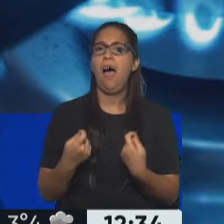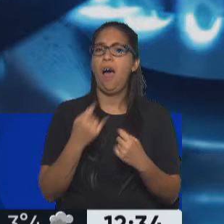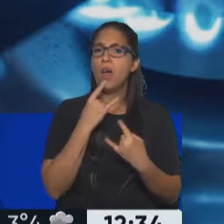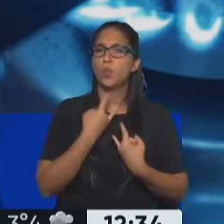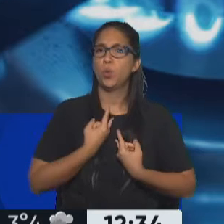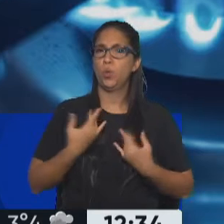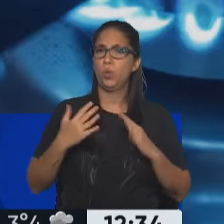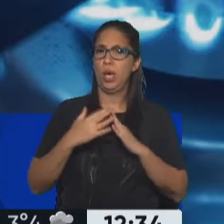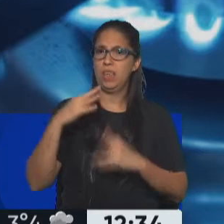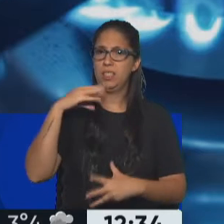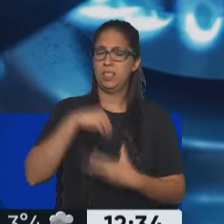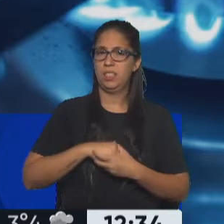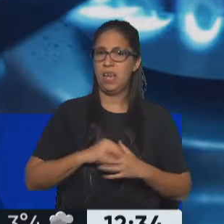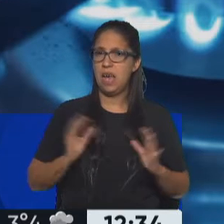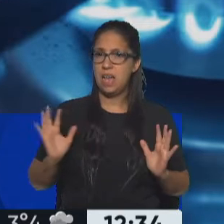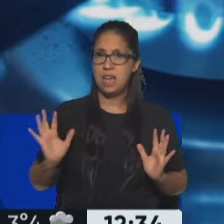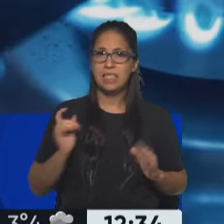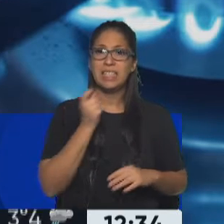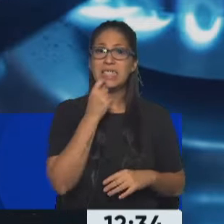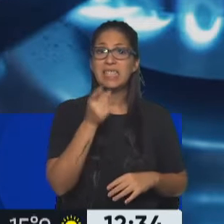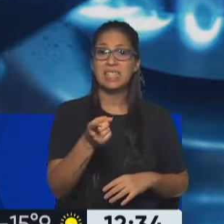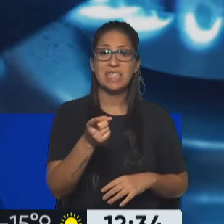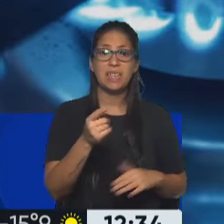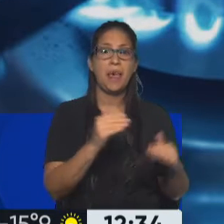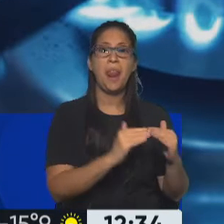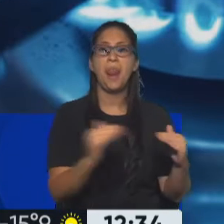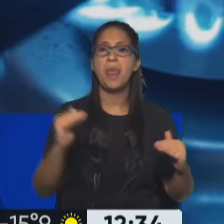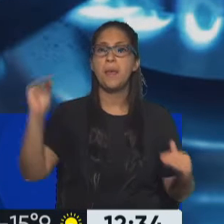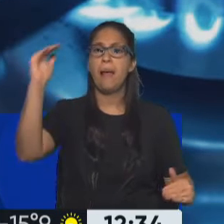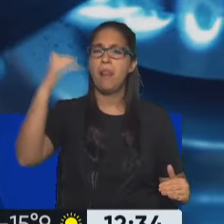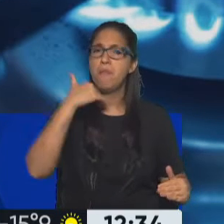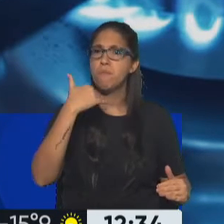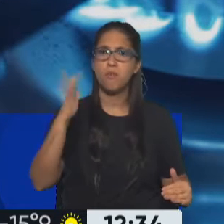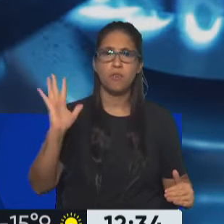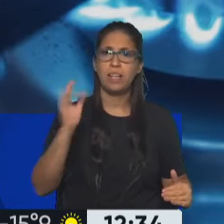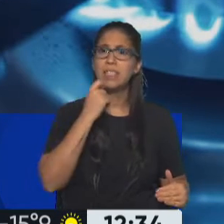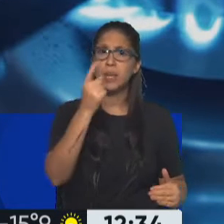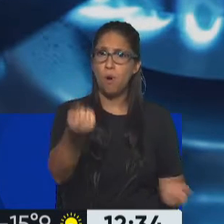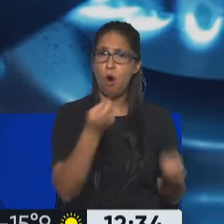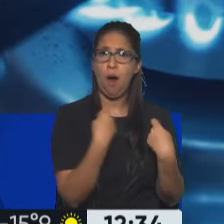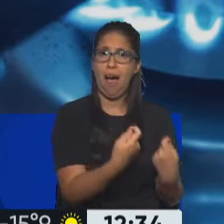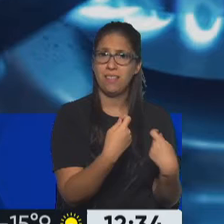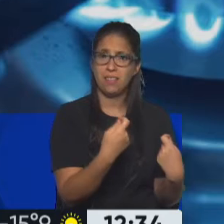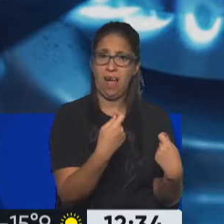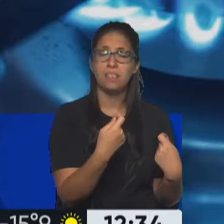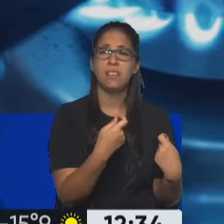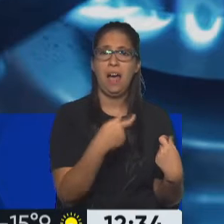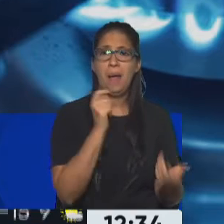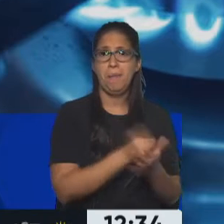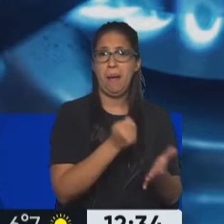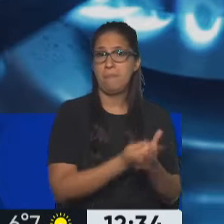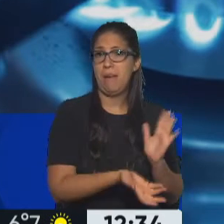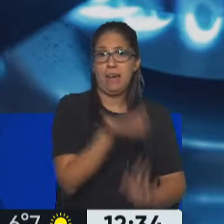O sea, evidentemente el que más consuma en los 3 niveles es el que más va a pagar. Es el que vaya a llevar a